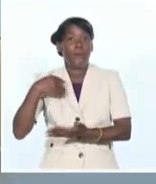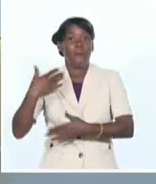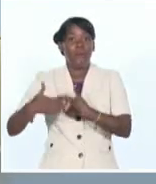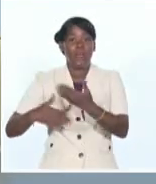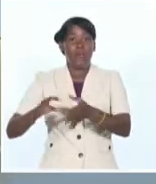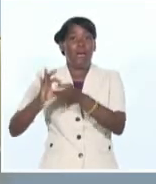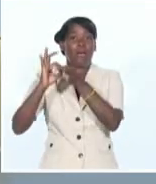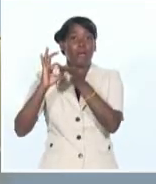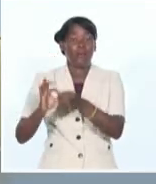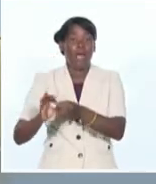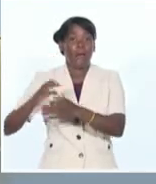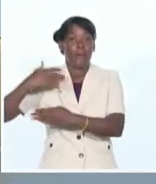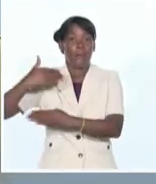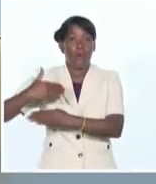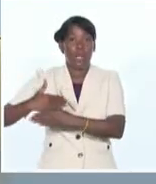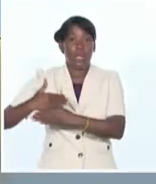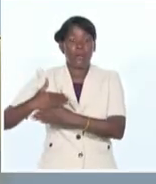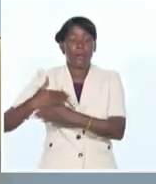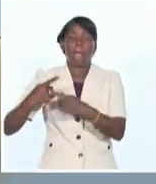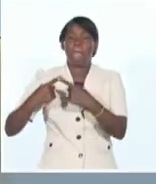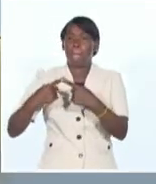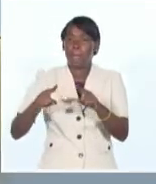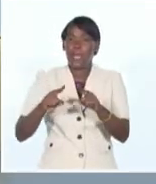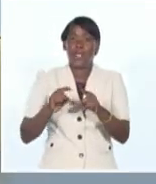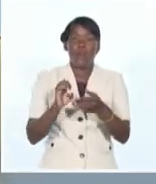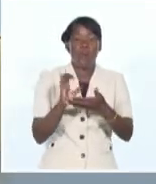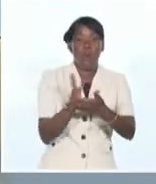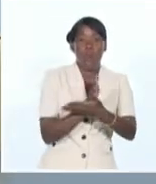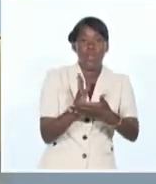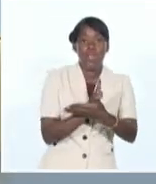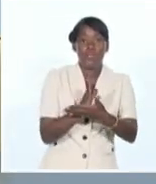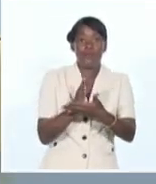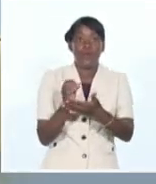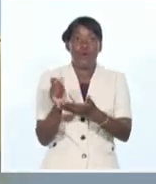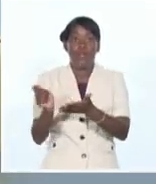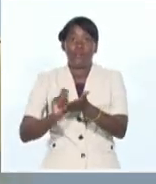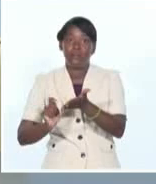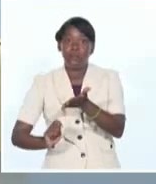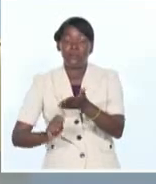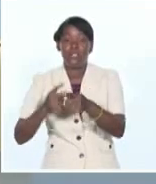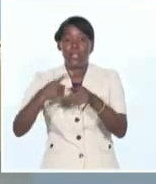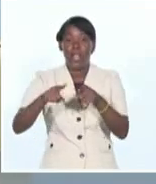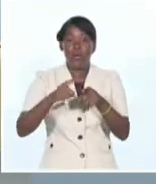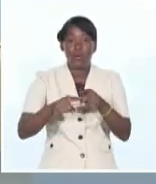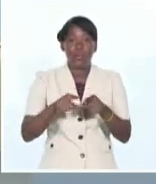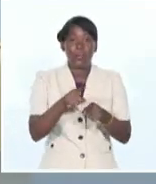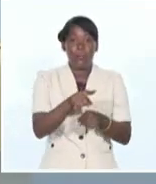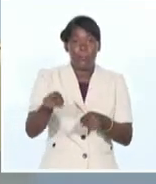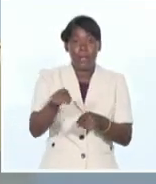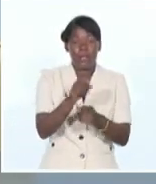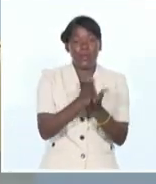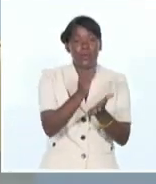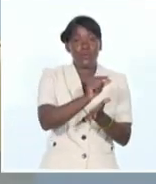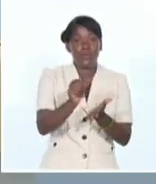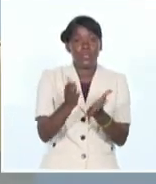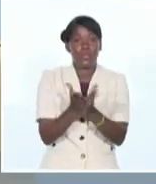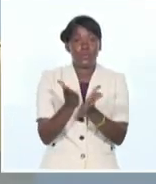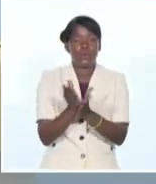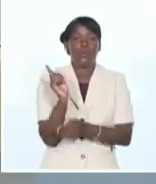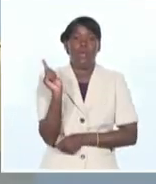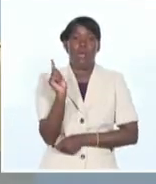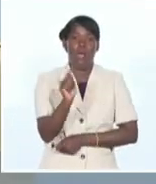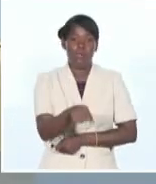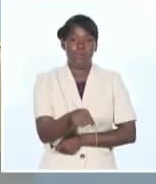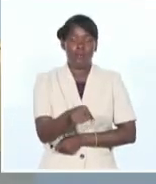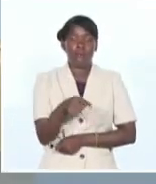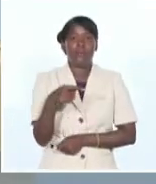las importaciones, tenemos lo esencial para desarrollar nuestras especializaciones en el caso de la música, con los accesorios para los